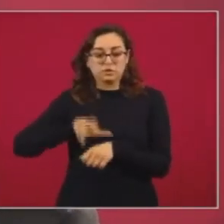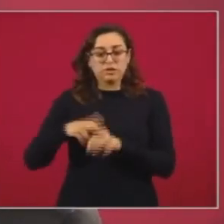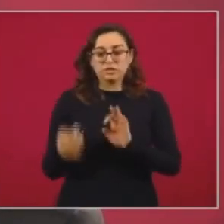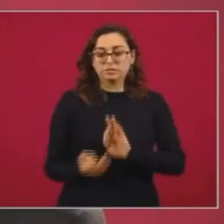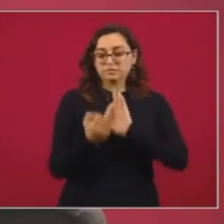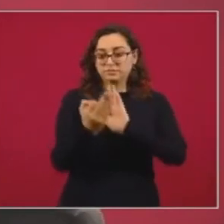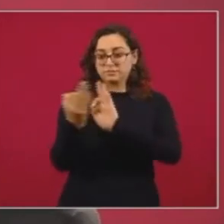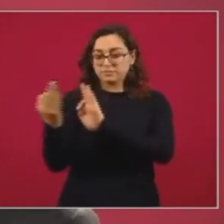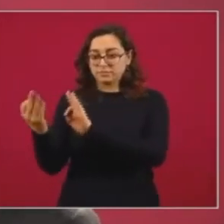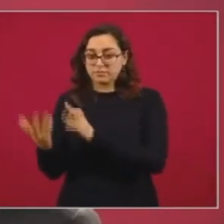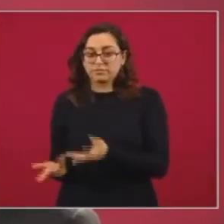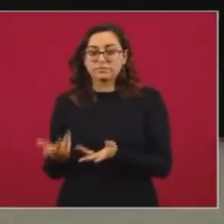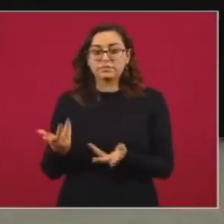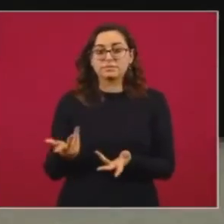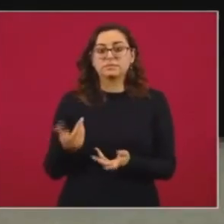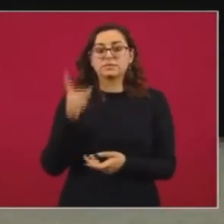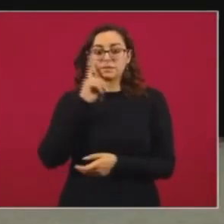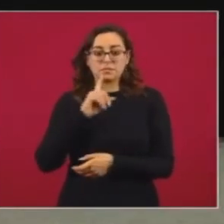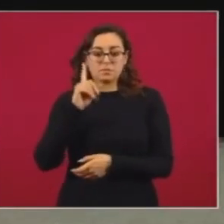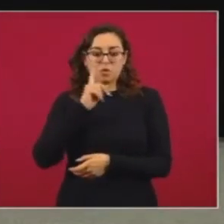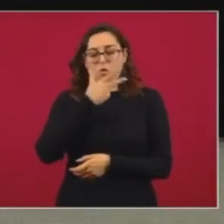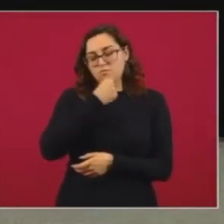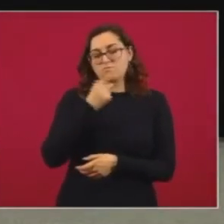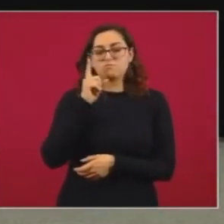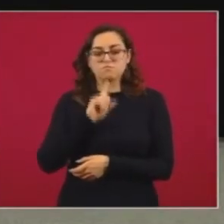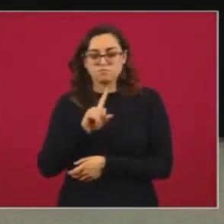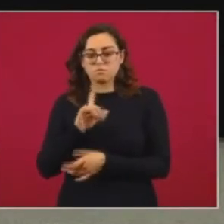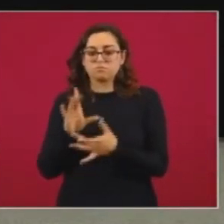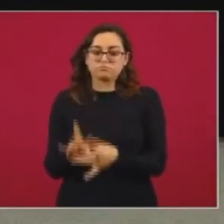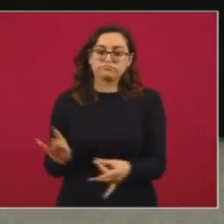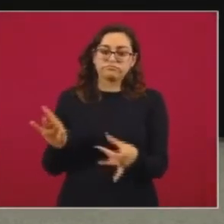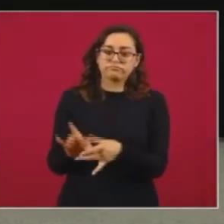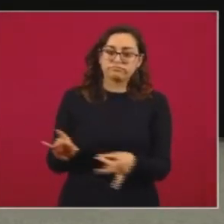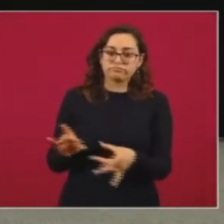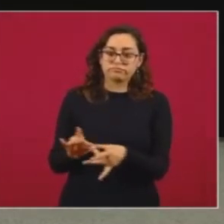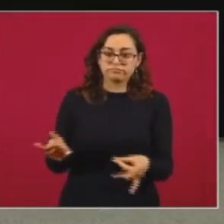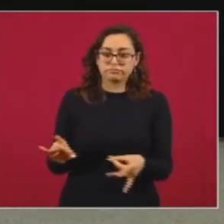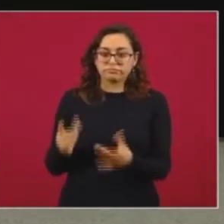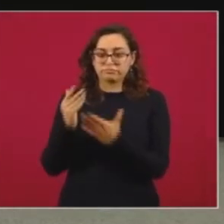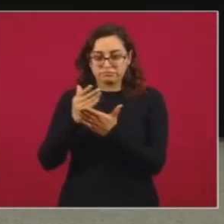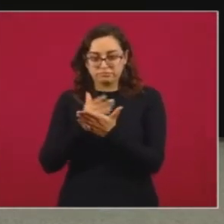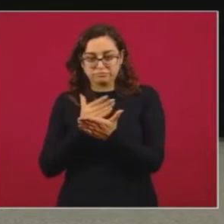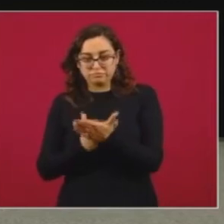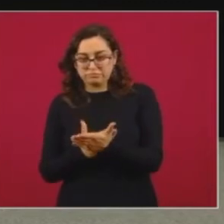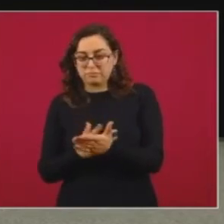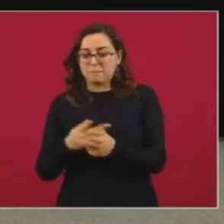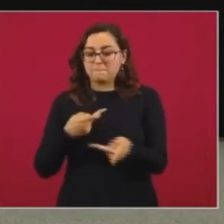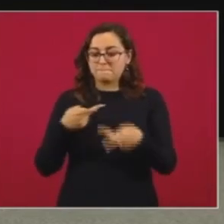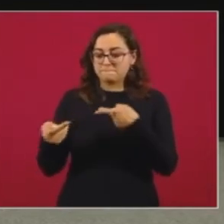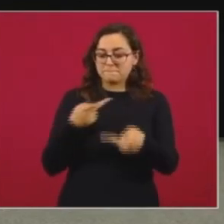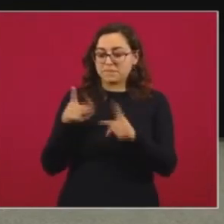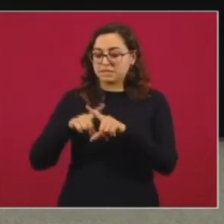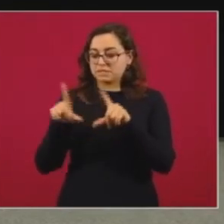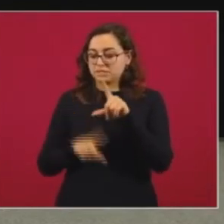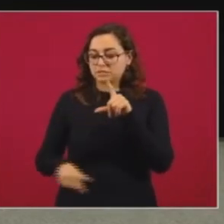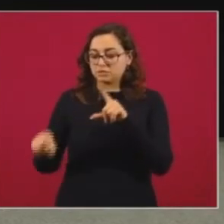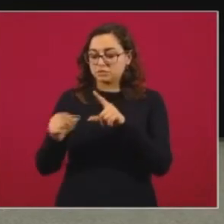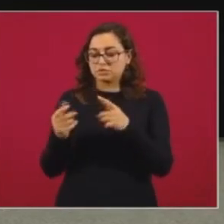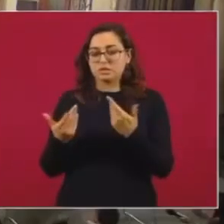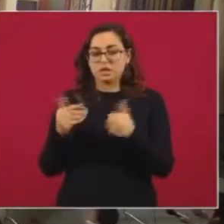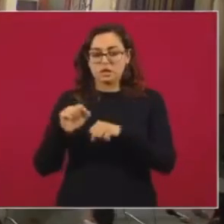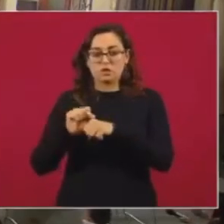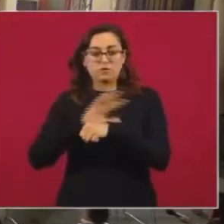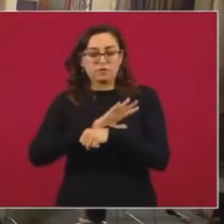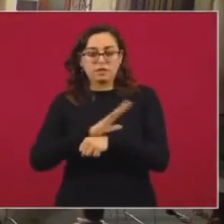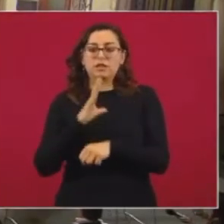la gobernadora de Sonora y la jefa de gobierno de la Ciudad de México, comentarles sobre esta política nacional de vacunación contra COVID. Entonces, hay